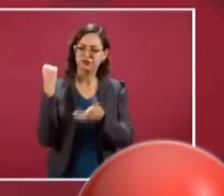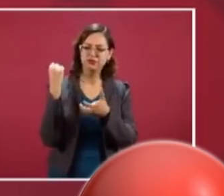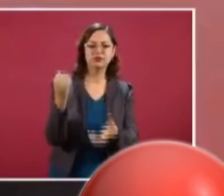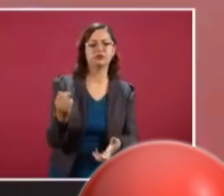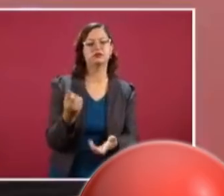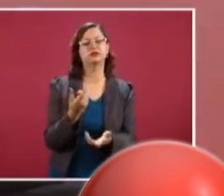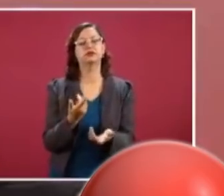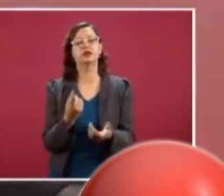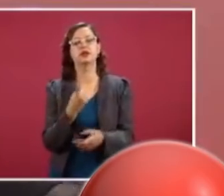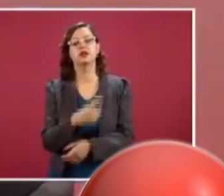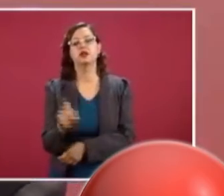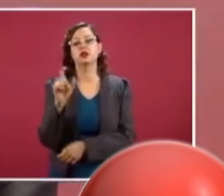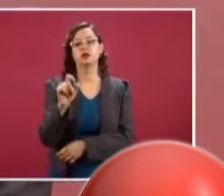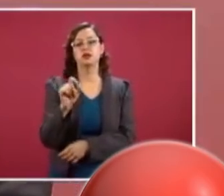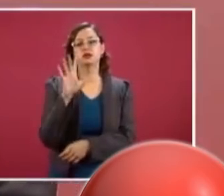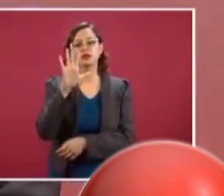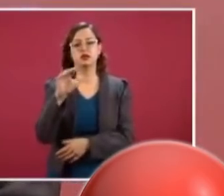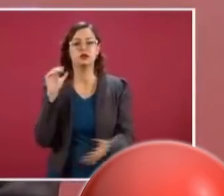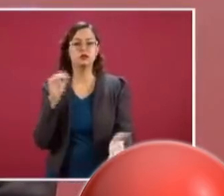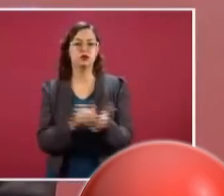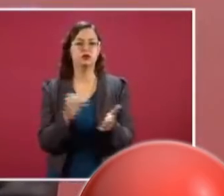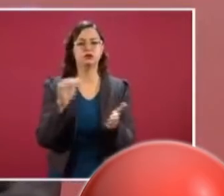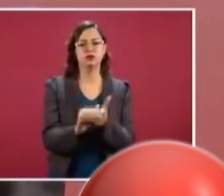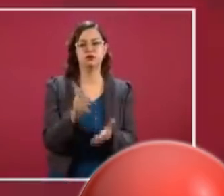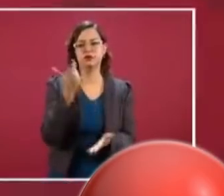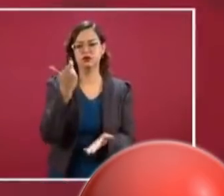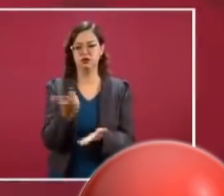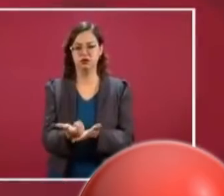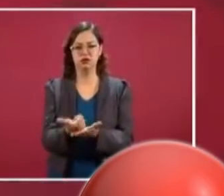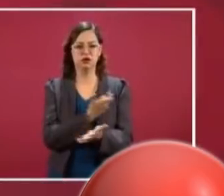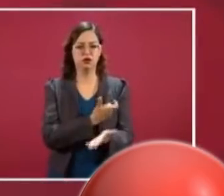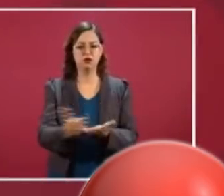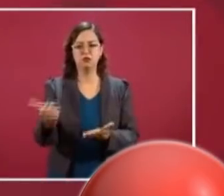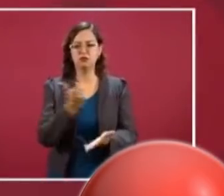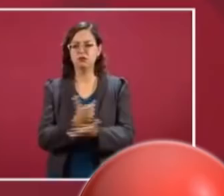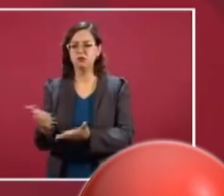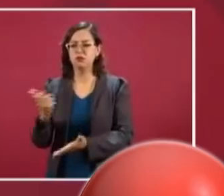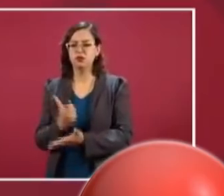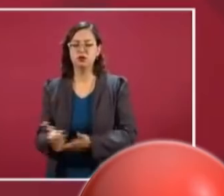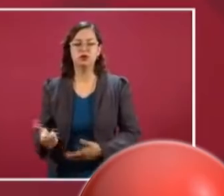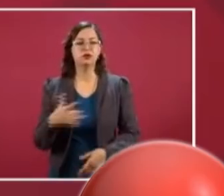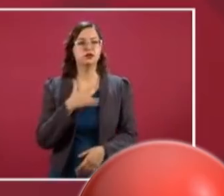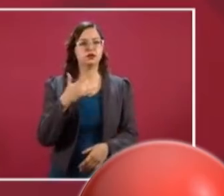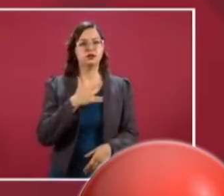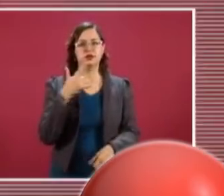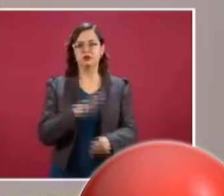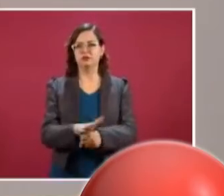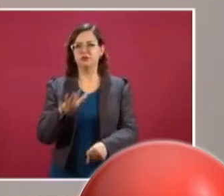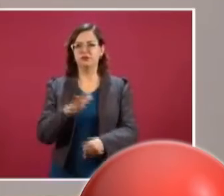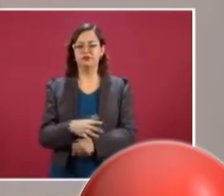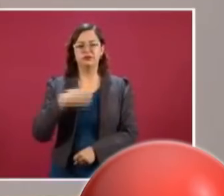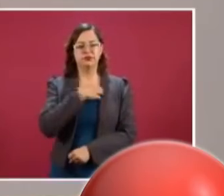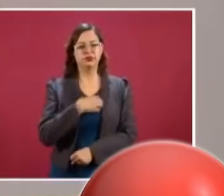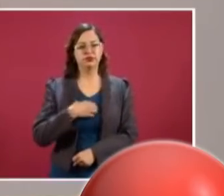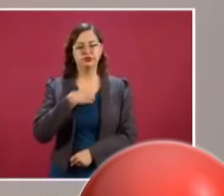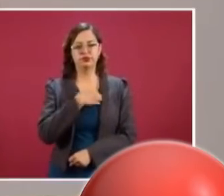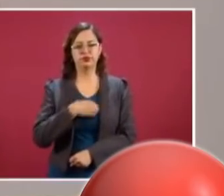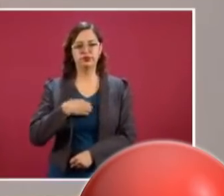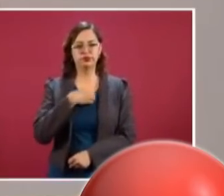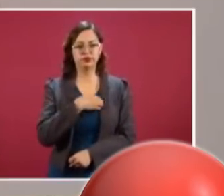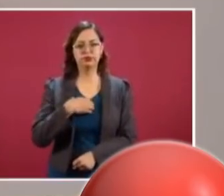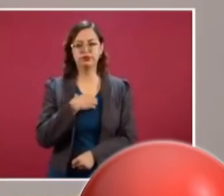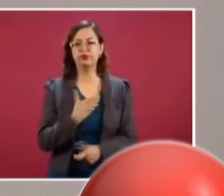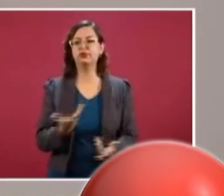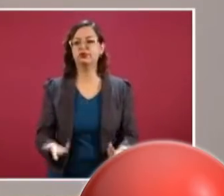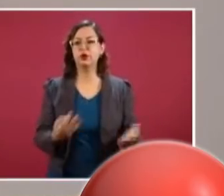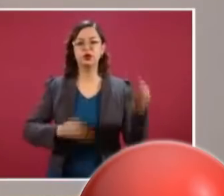de 125,000 millones de pesos, pero es muy satisfactorio poder decir que todos